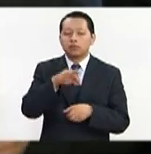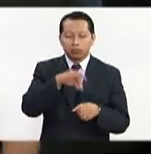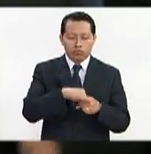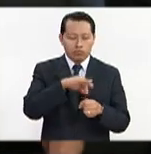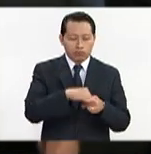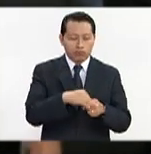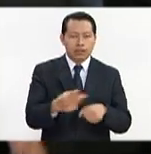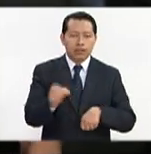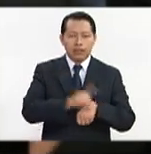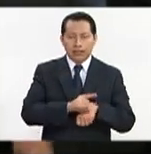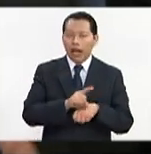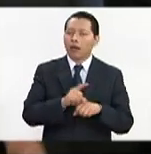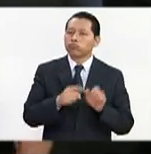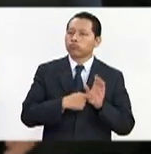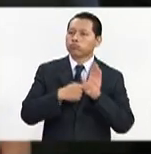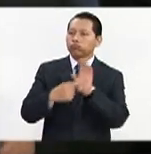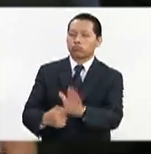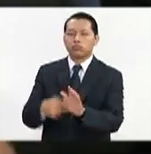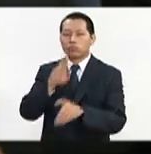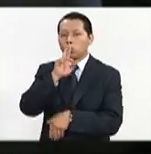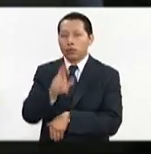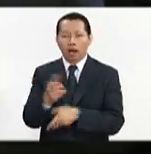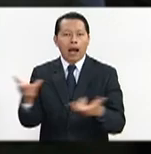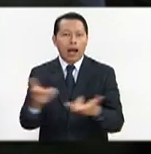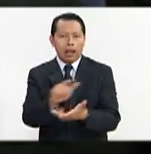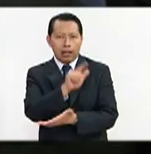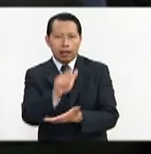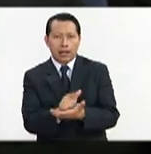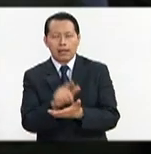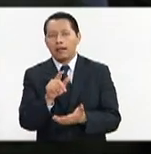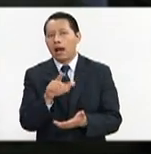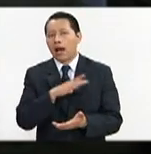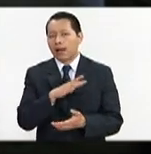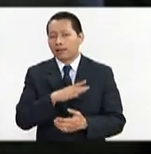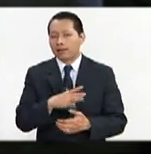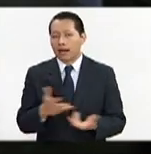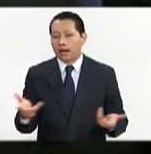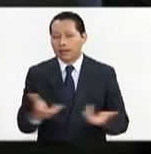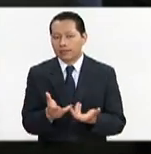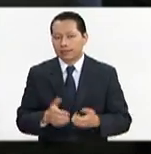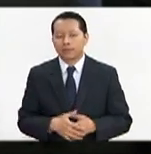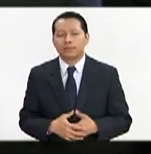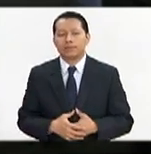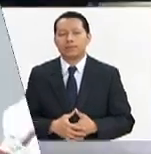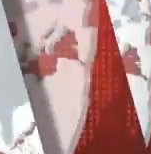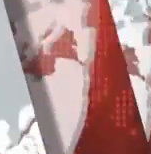hoy, para que actúe de acuerdo con lo previsto en la ley del referéndum.